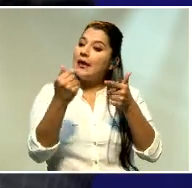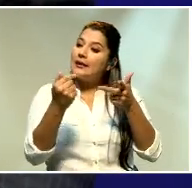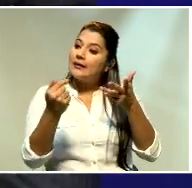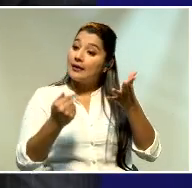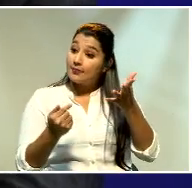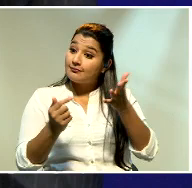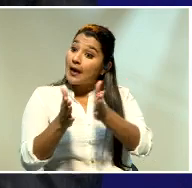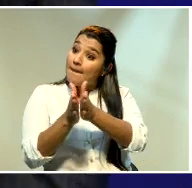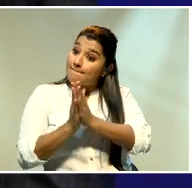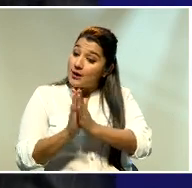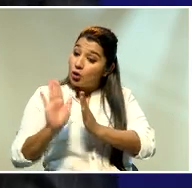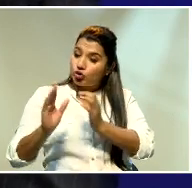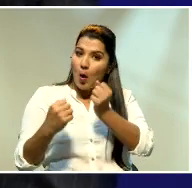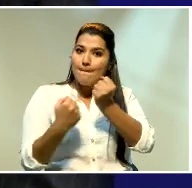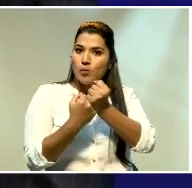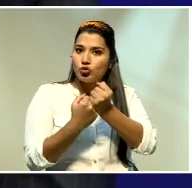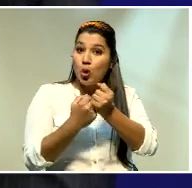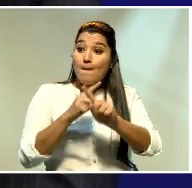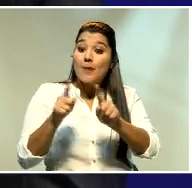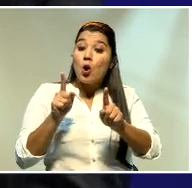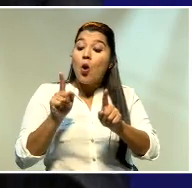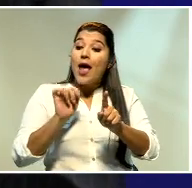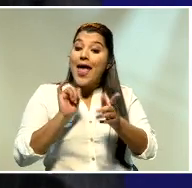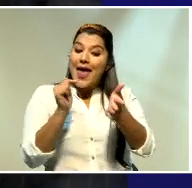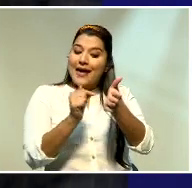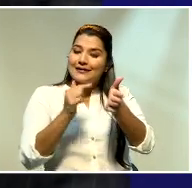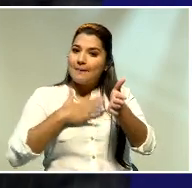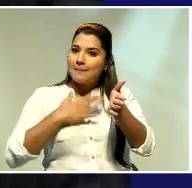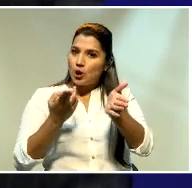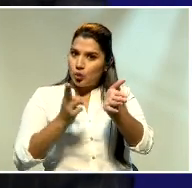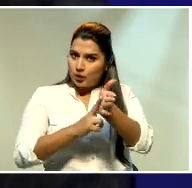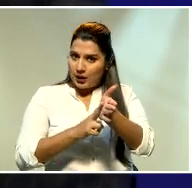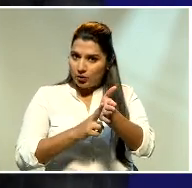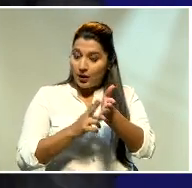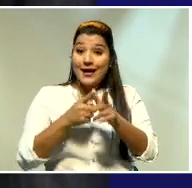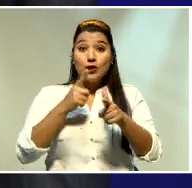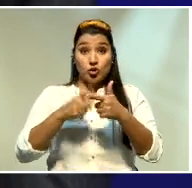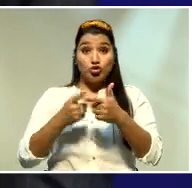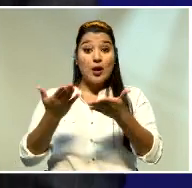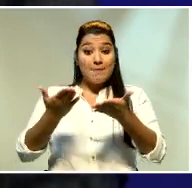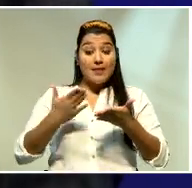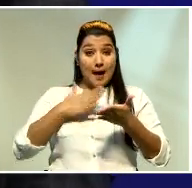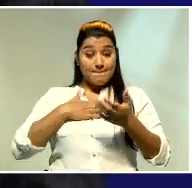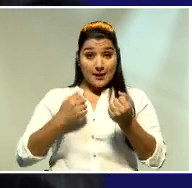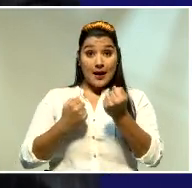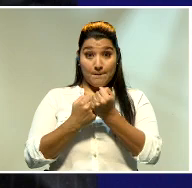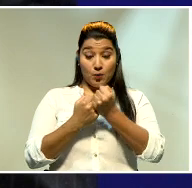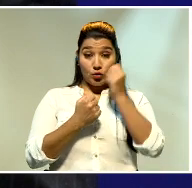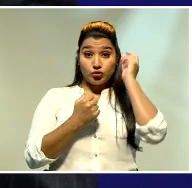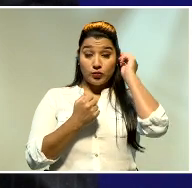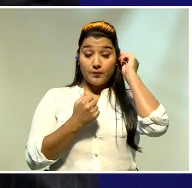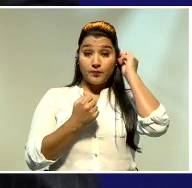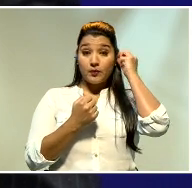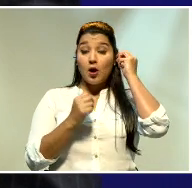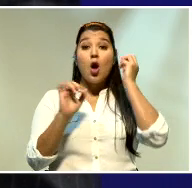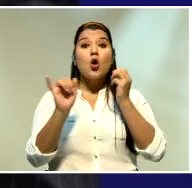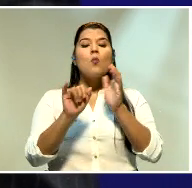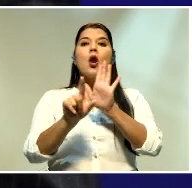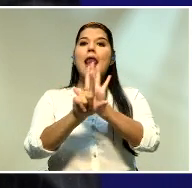apoyo, pero sabiendo que ese es nuestro contrato. Y eso es lo que a mí me da el respaldo, como lo fue en el caso de la norma